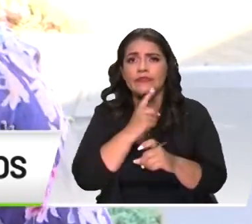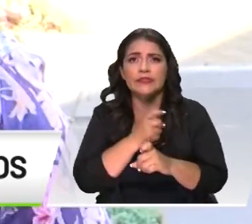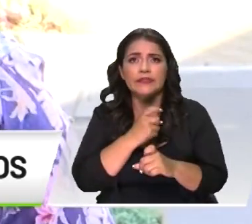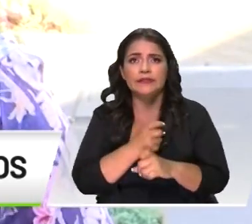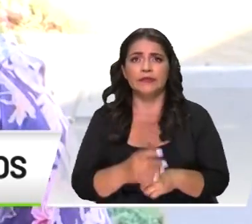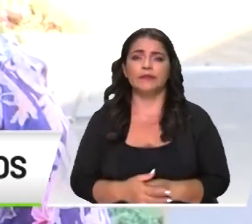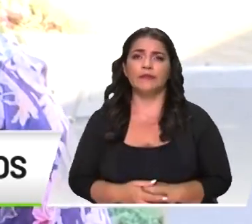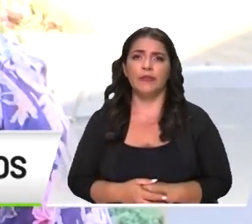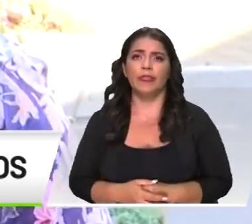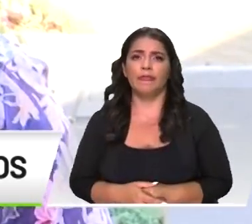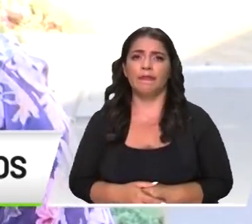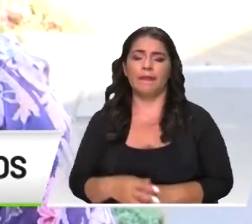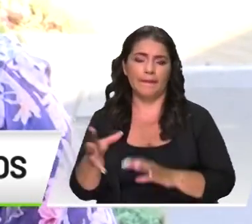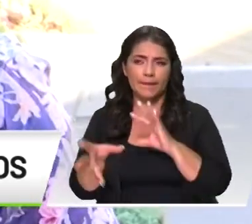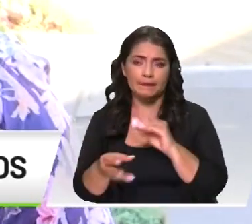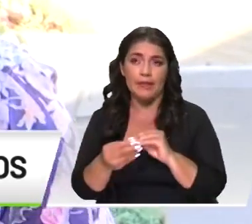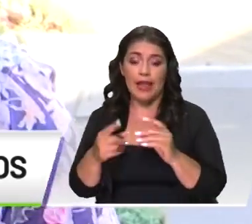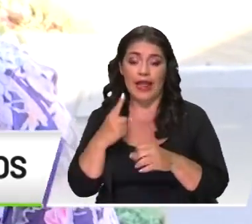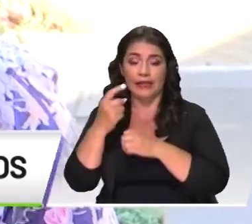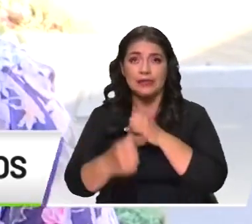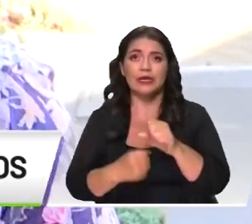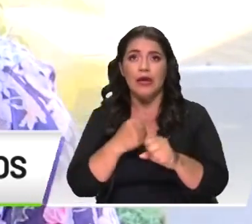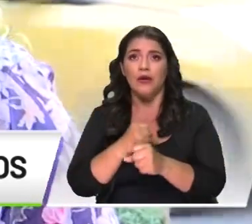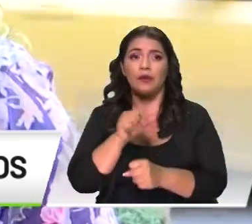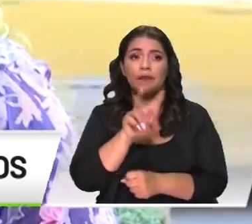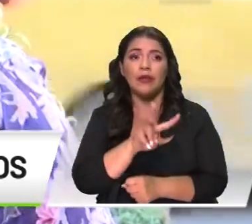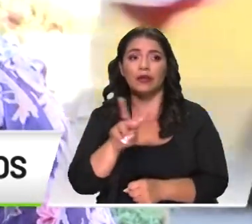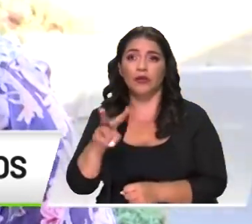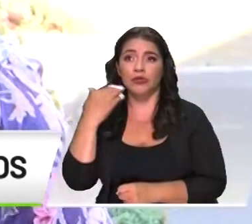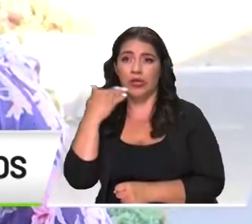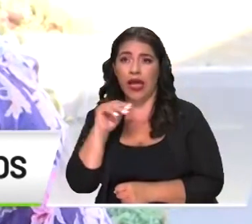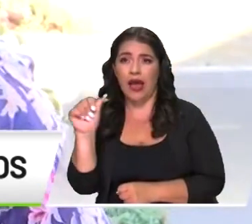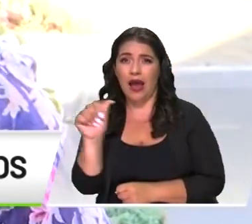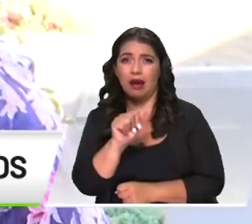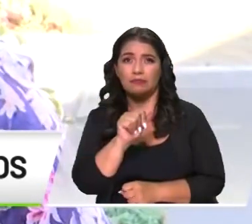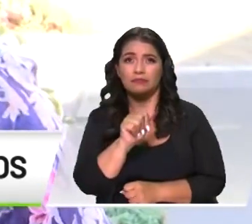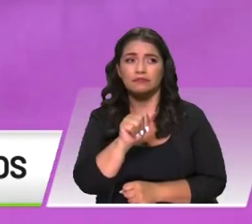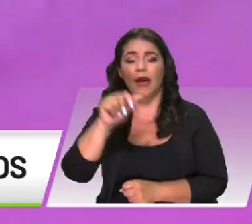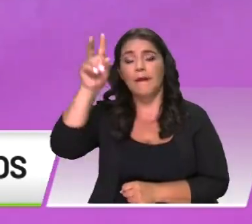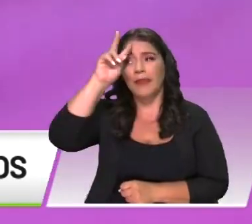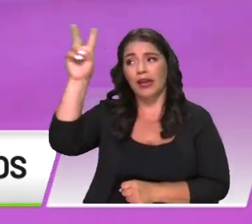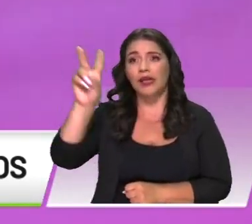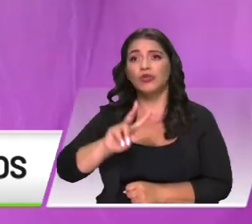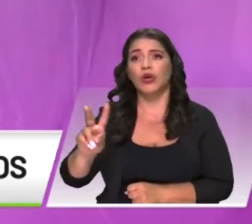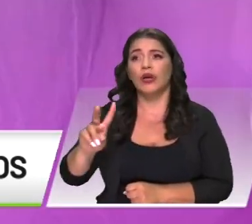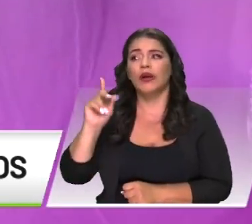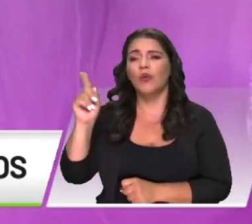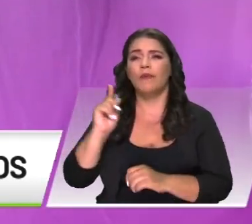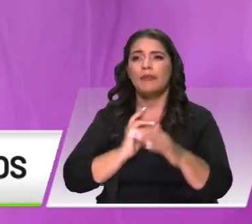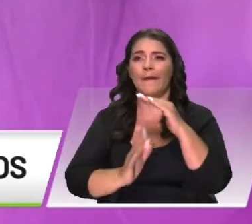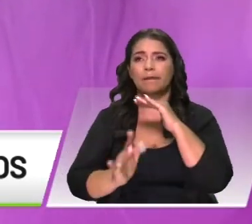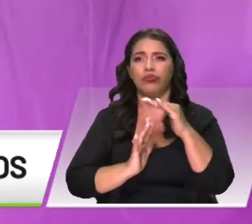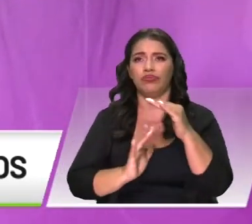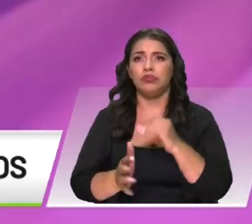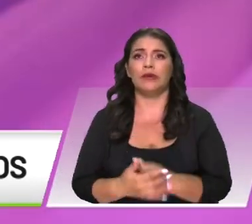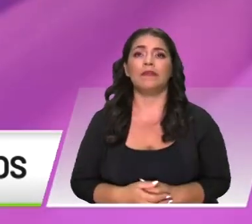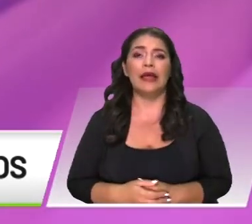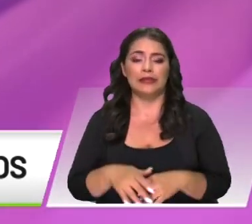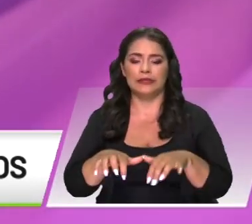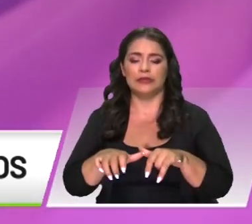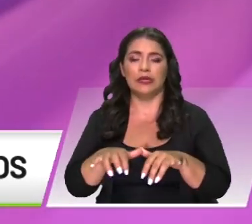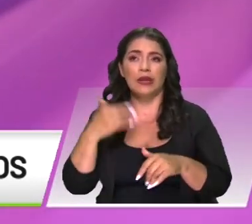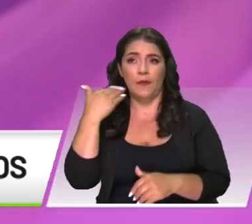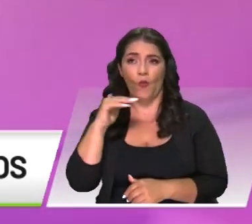incluso por ejemplo en este año llevamos 22 homicidios de mujeres migrantes venezolanas xingú la secretaria de la mujer el